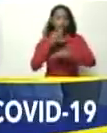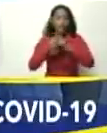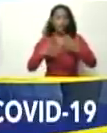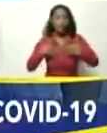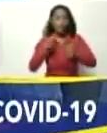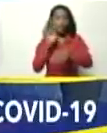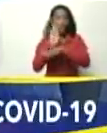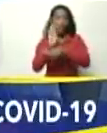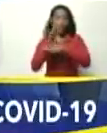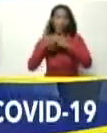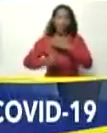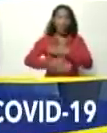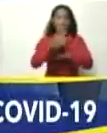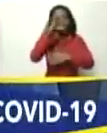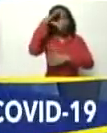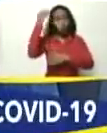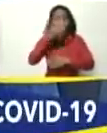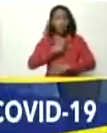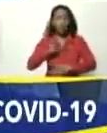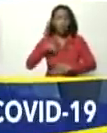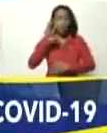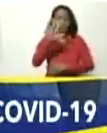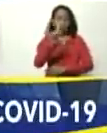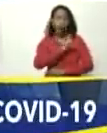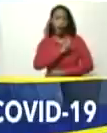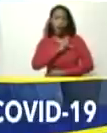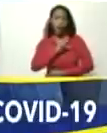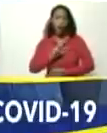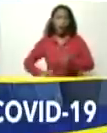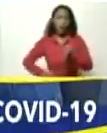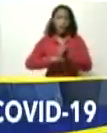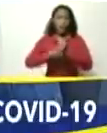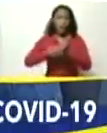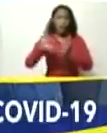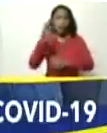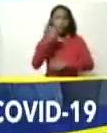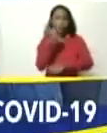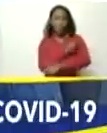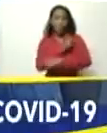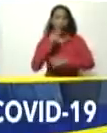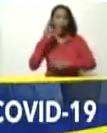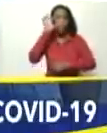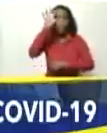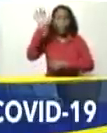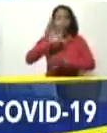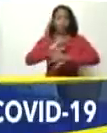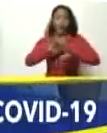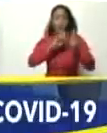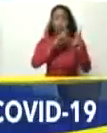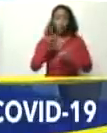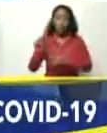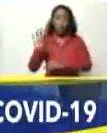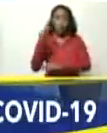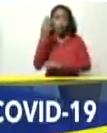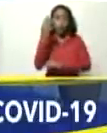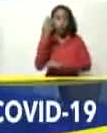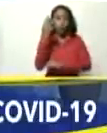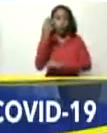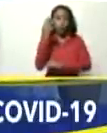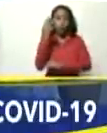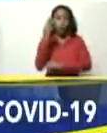y avanzando, Dios mediante, el 3 de enero, con el refuerzo. Hay países que ya están programando un cuarto